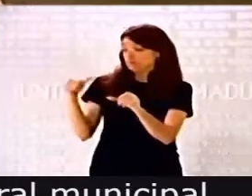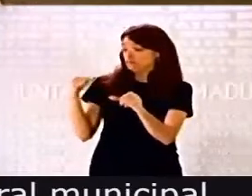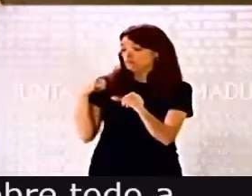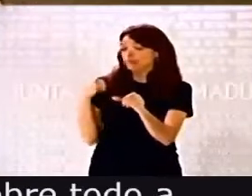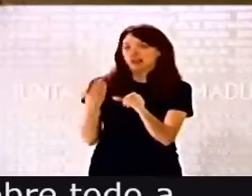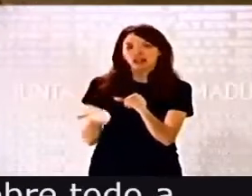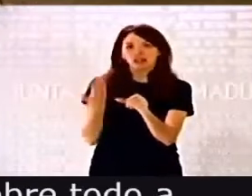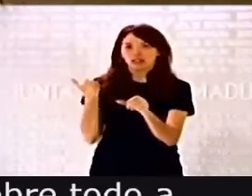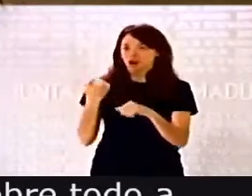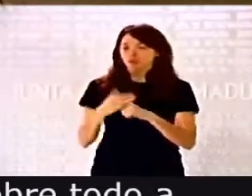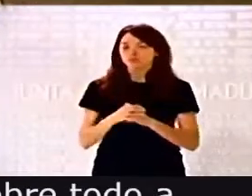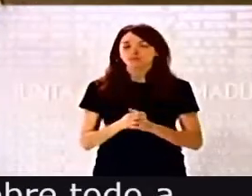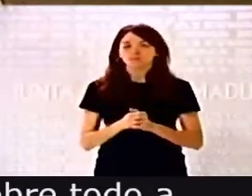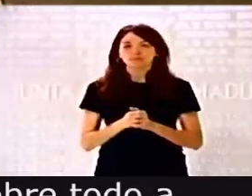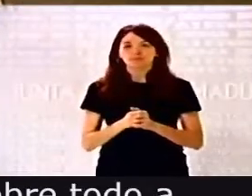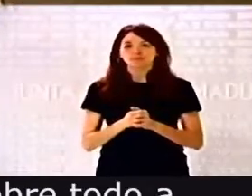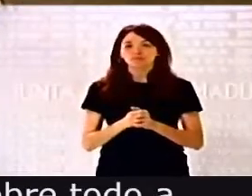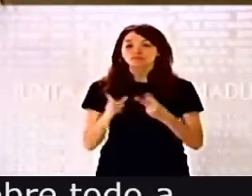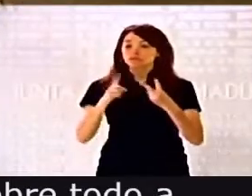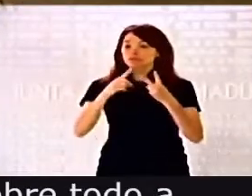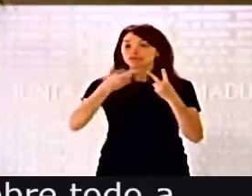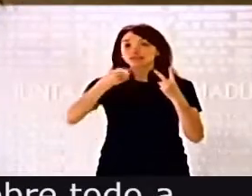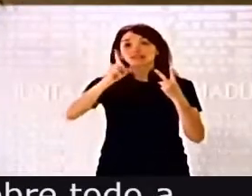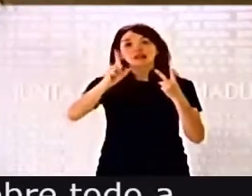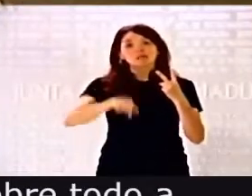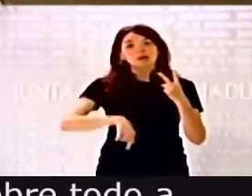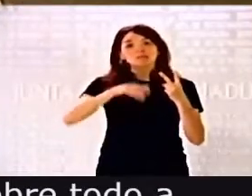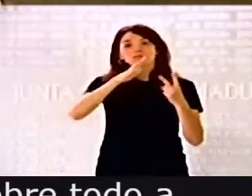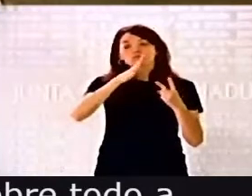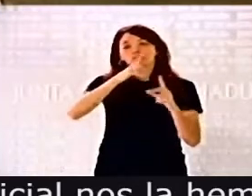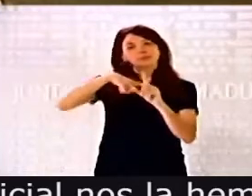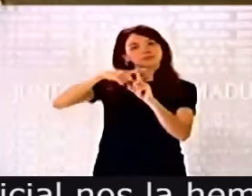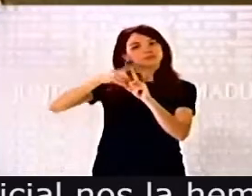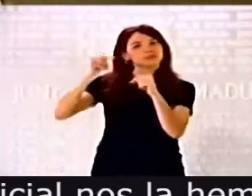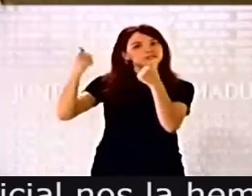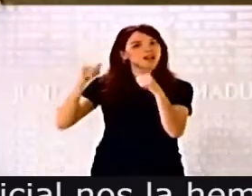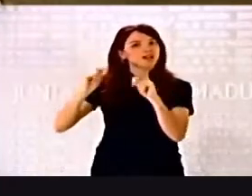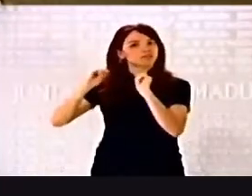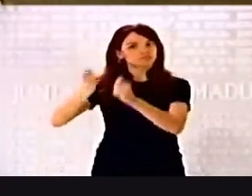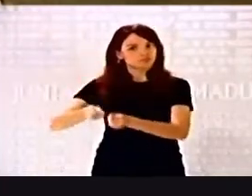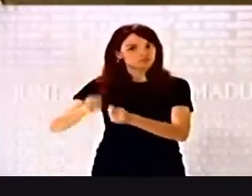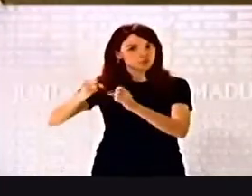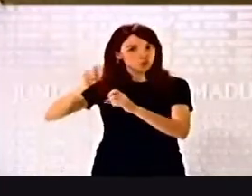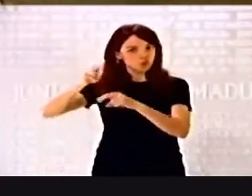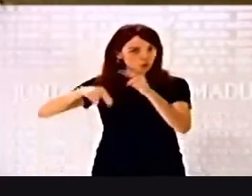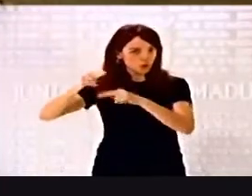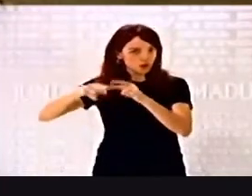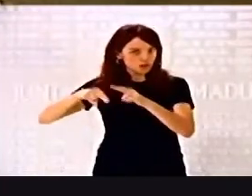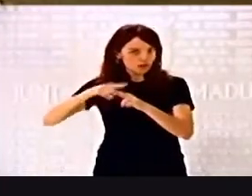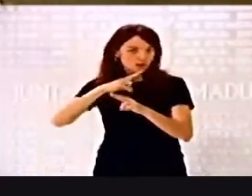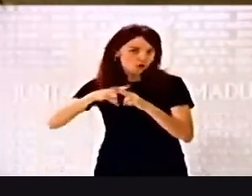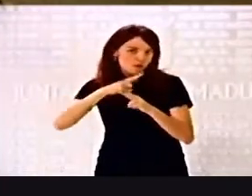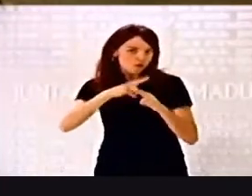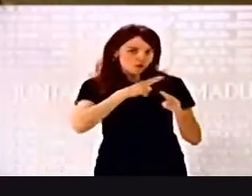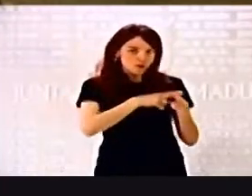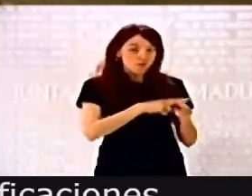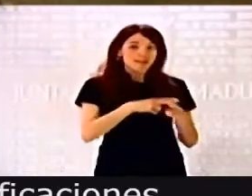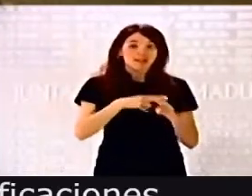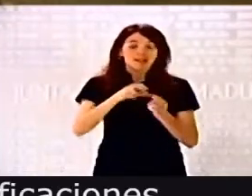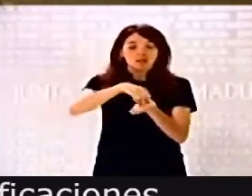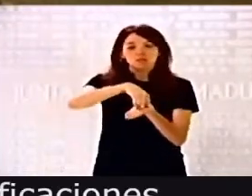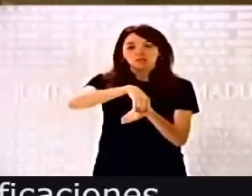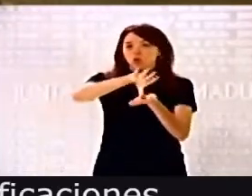ahorrado. Por otro lado, por ejemplo, en el tema de las calificaciones urbanísticas, que se descentralizan una parte en los